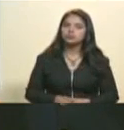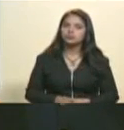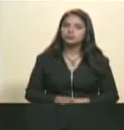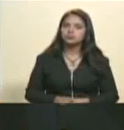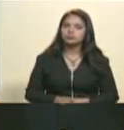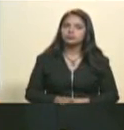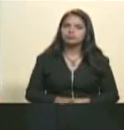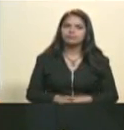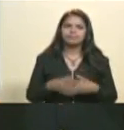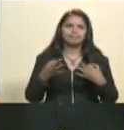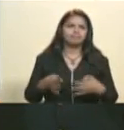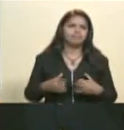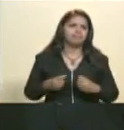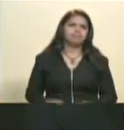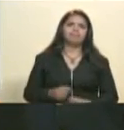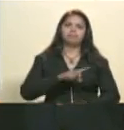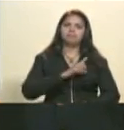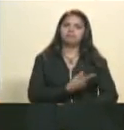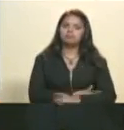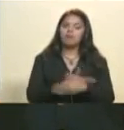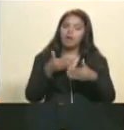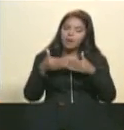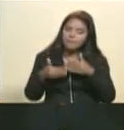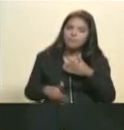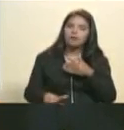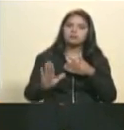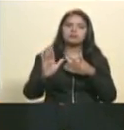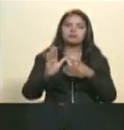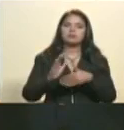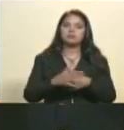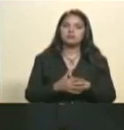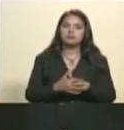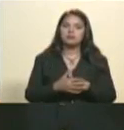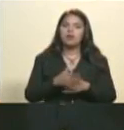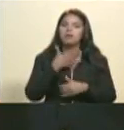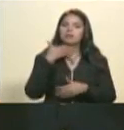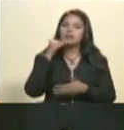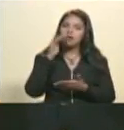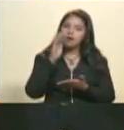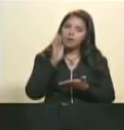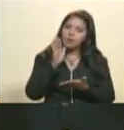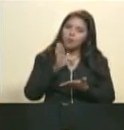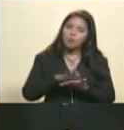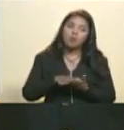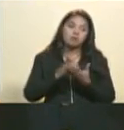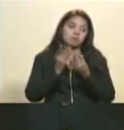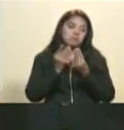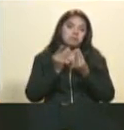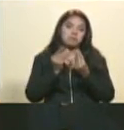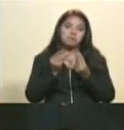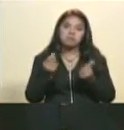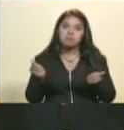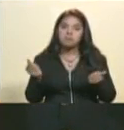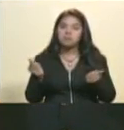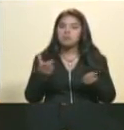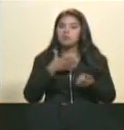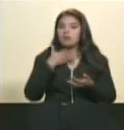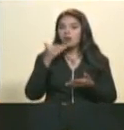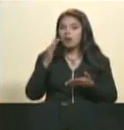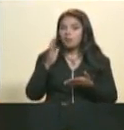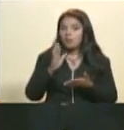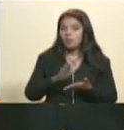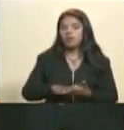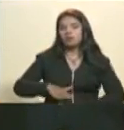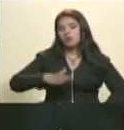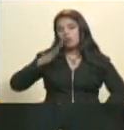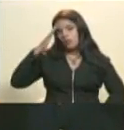hecho con mucho más vigor a partir de la muerte, de la desaparición, de la partida física de nuestro